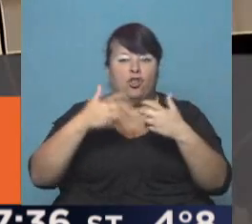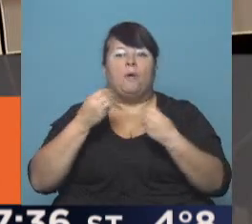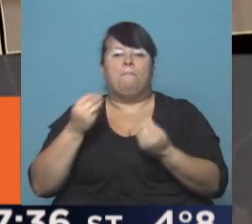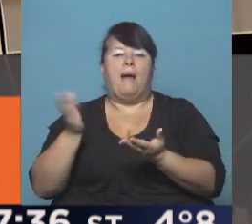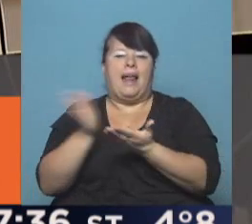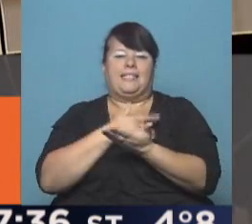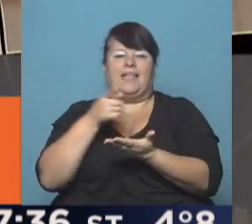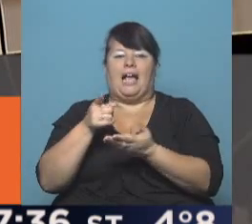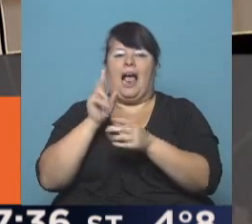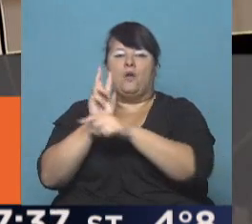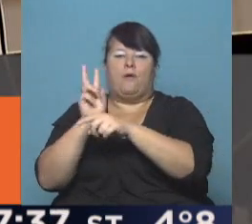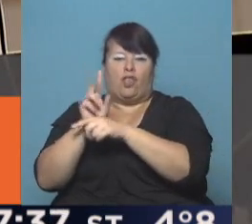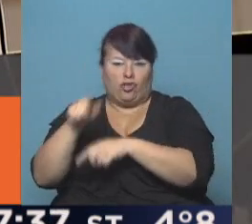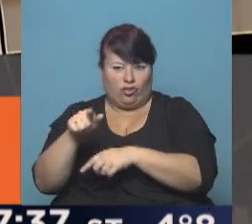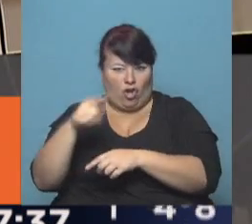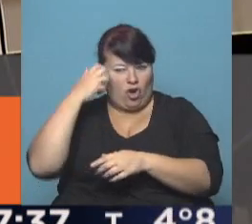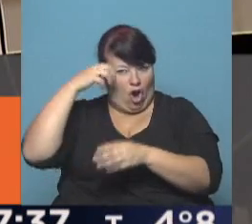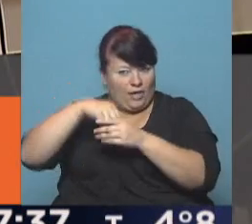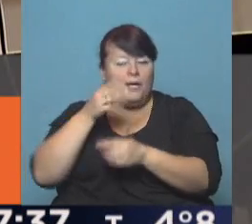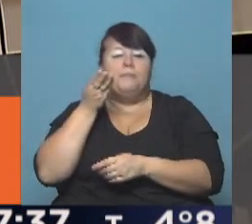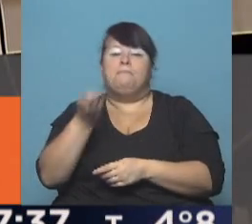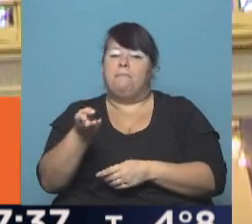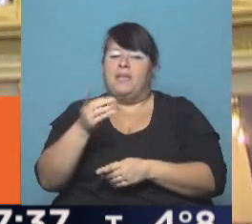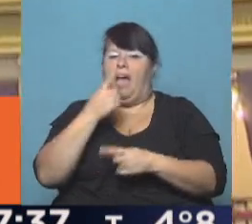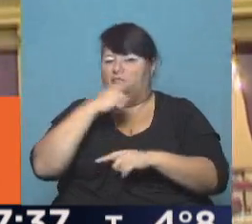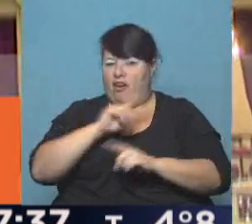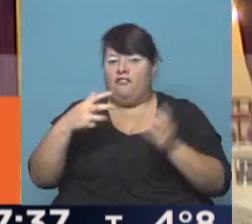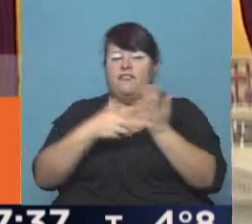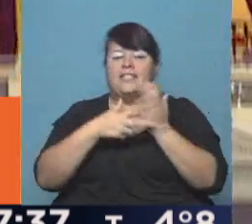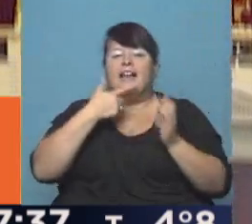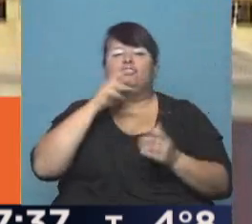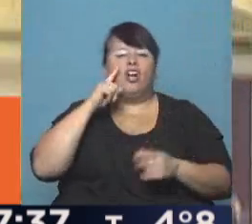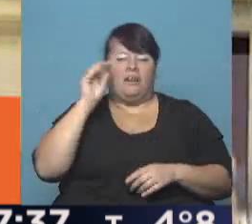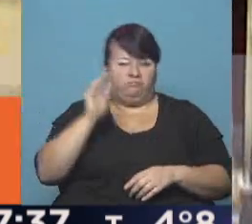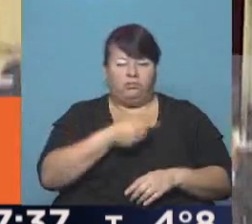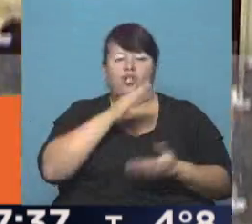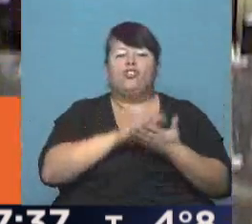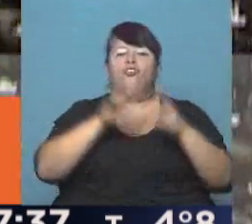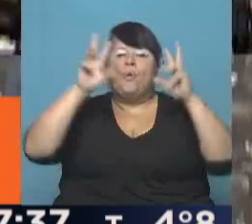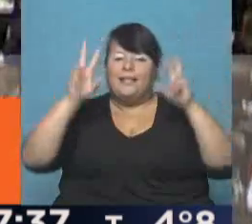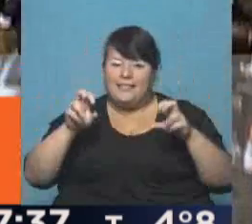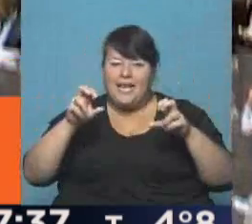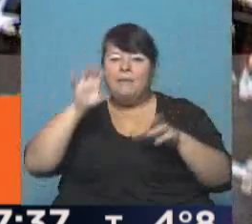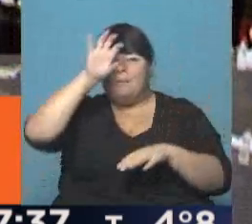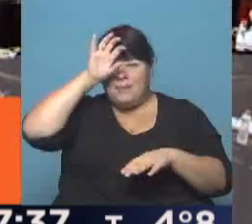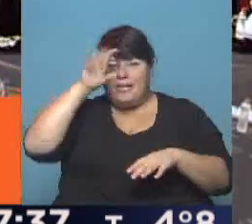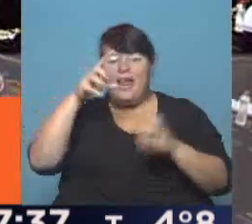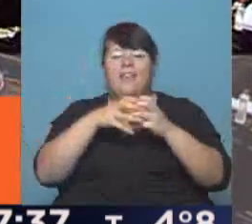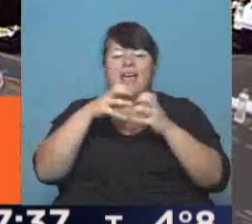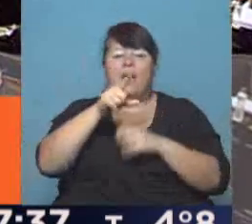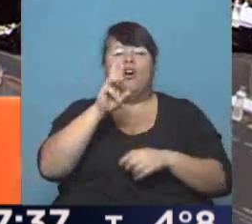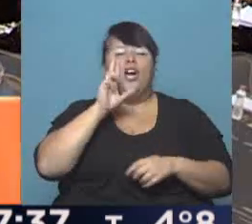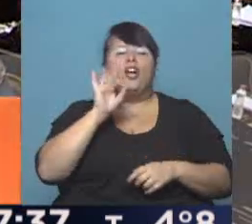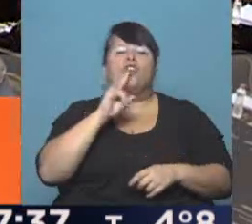desafuero en el congreso a raíz de un pedido que no prosperó del fiscal stornelli en la causa por la mina de carbón en río